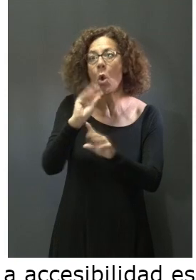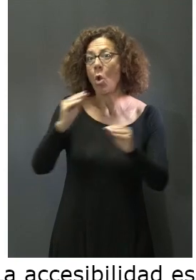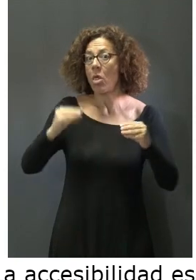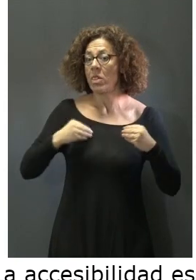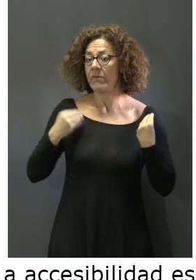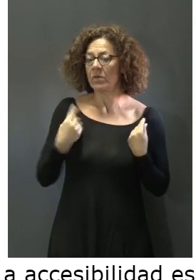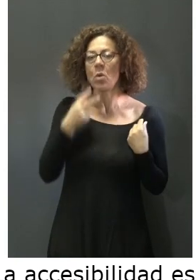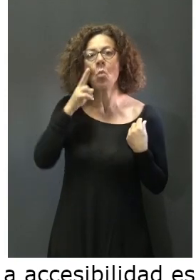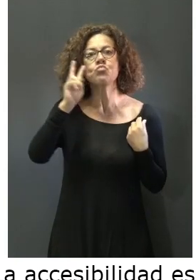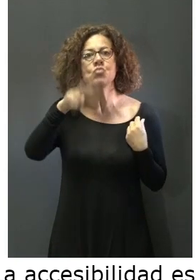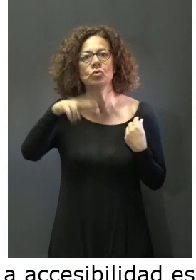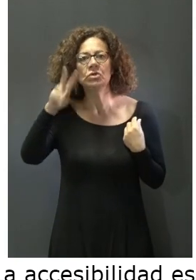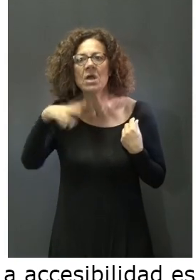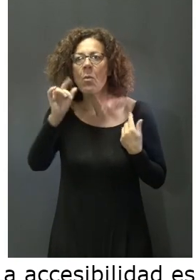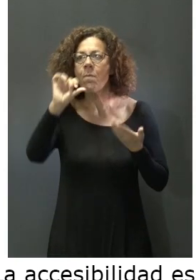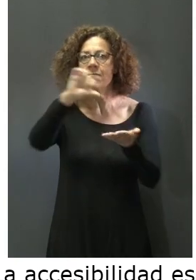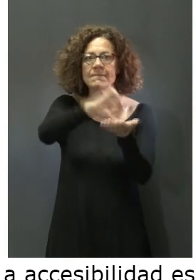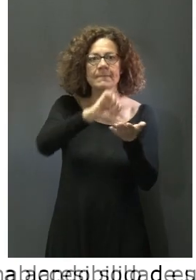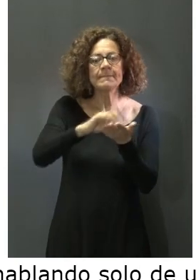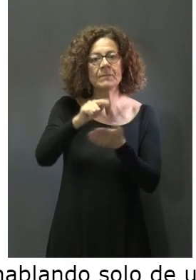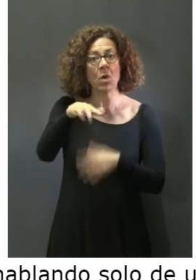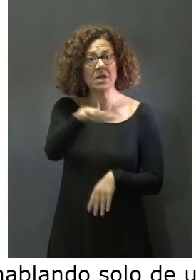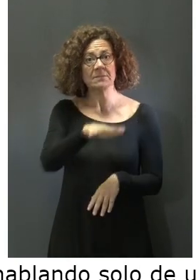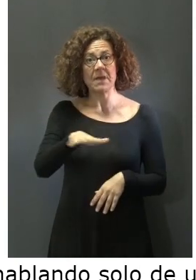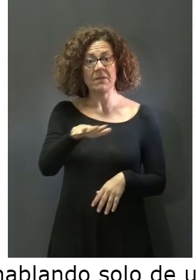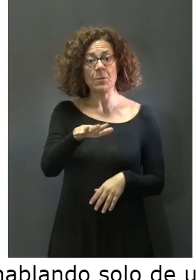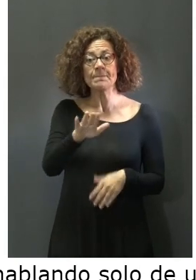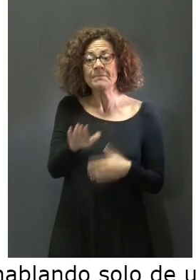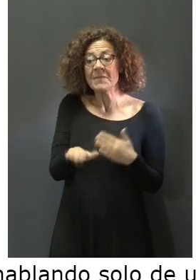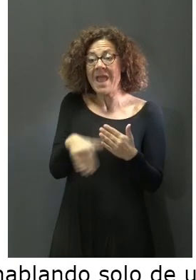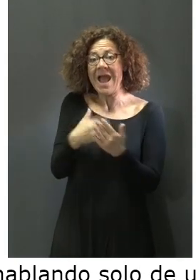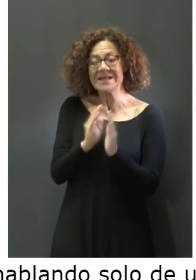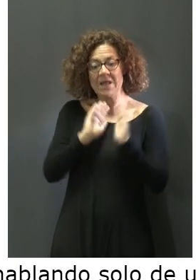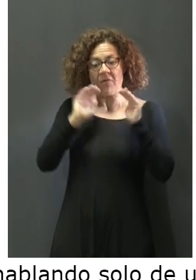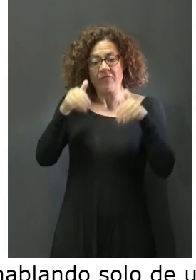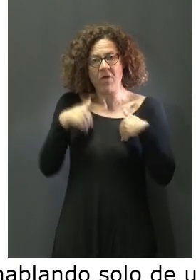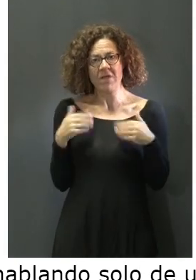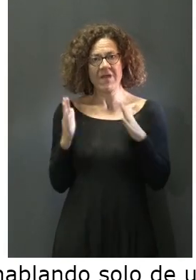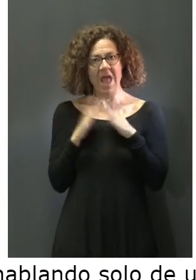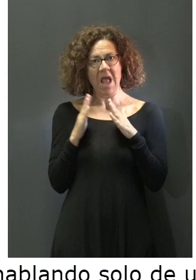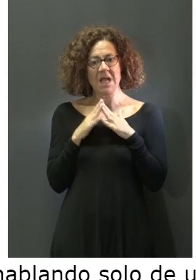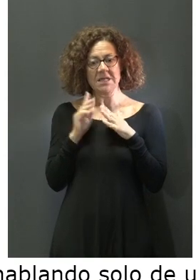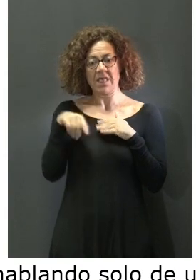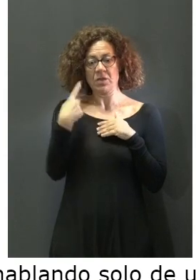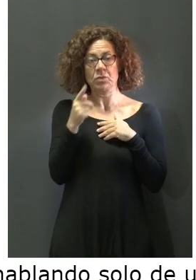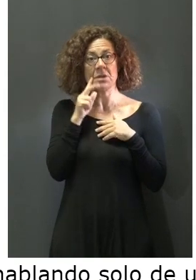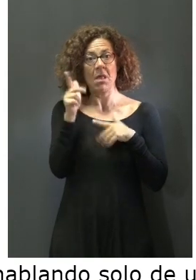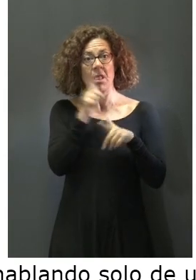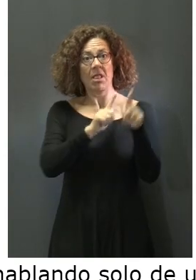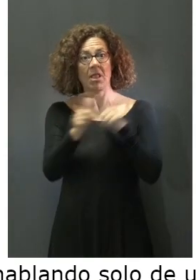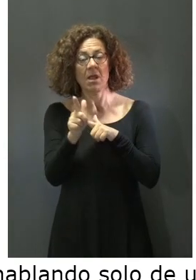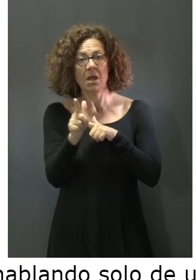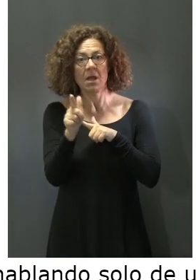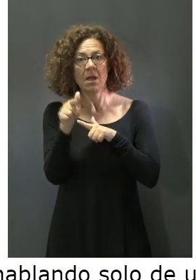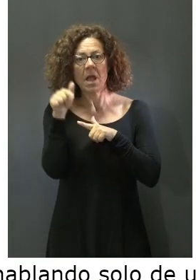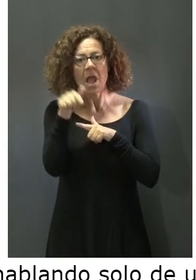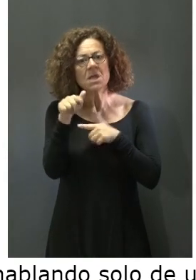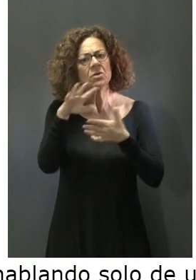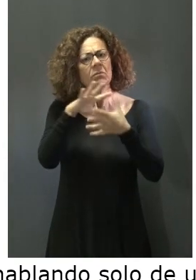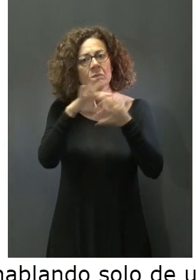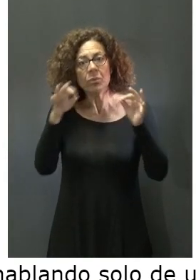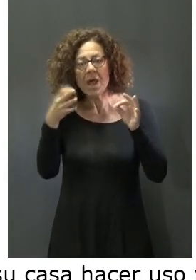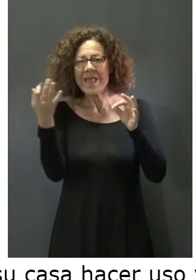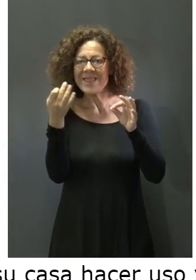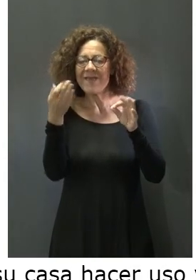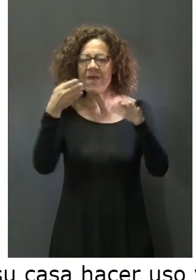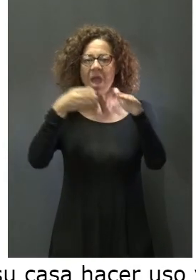de un museo, de una ciudad, de un espacio, hasta que vuelve a su casa después de esa experiencia. Toda esa cadena tiene que ser accesible. Es